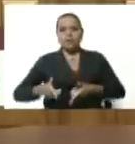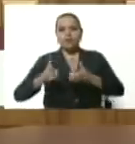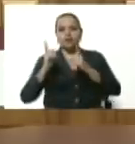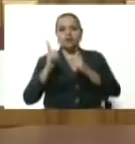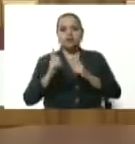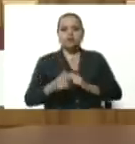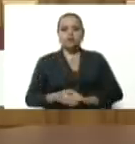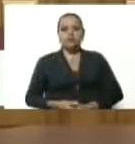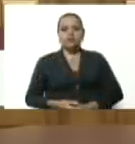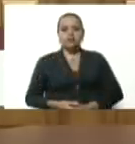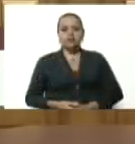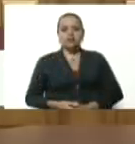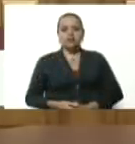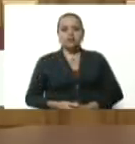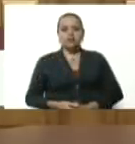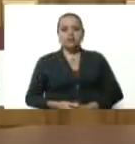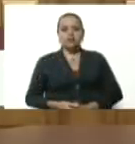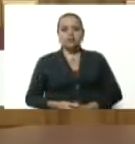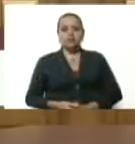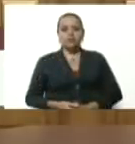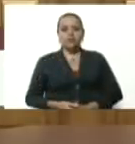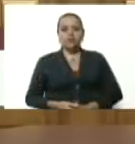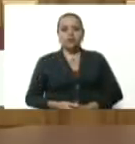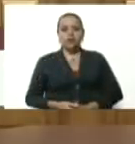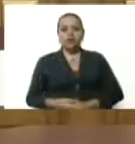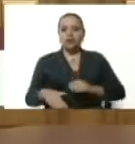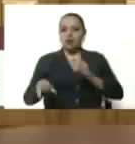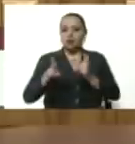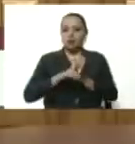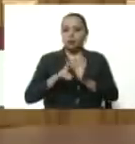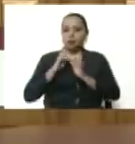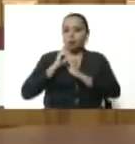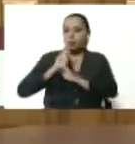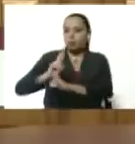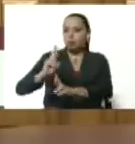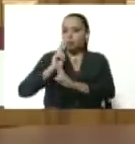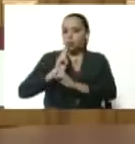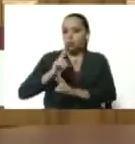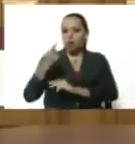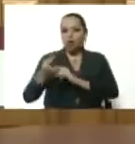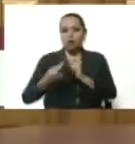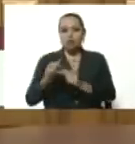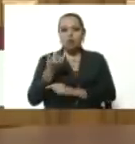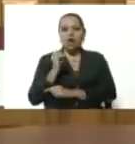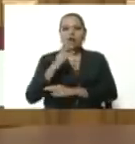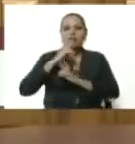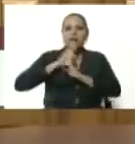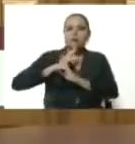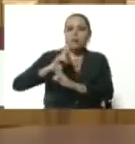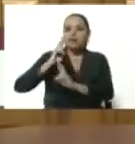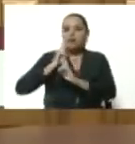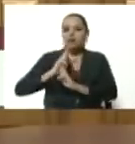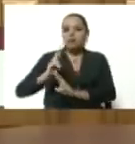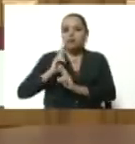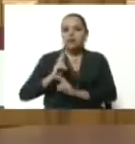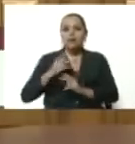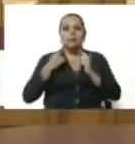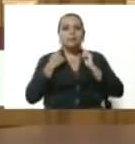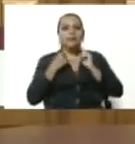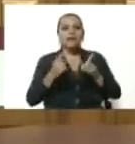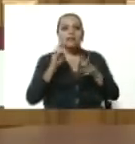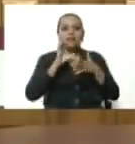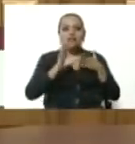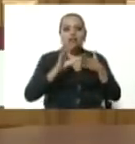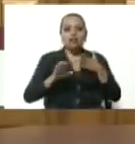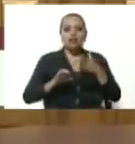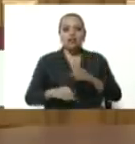réplica, que el que solo actúa replicantemente pierde su estrategia